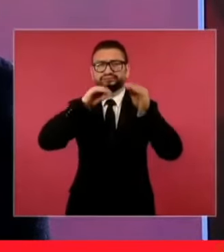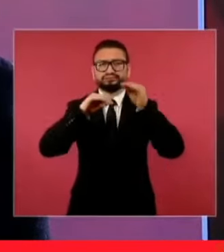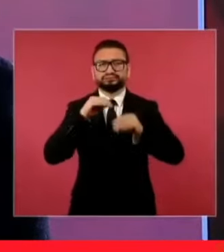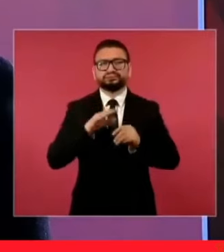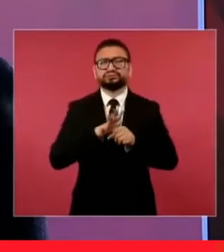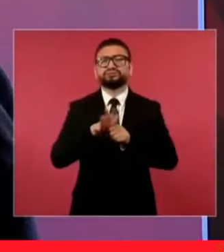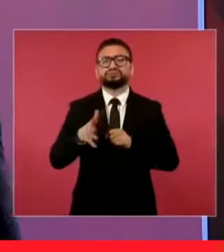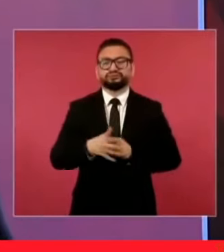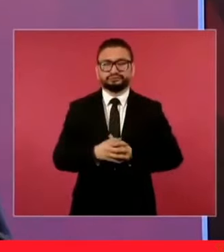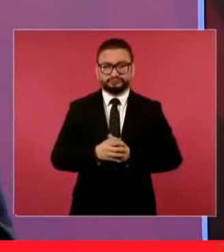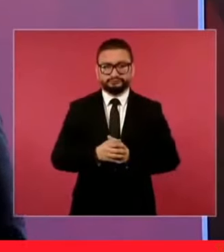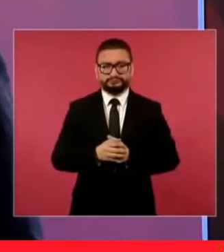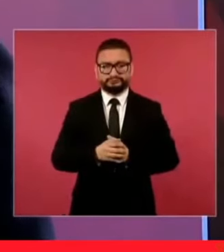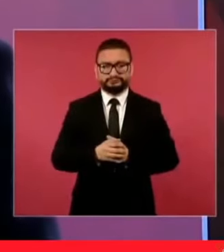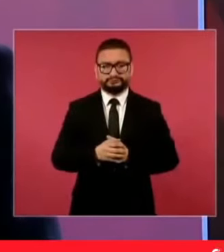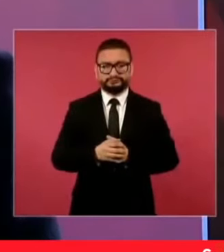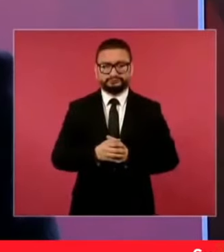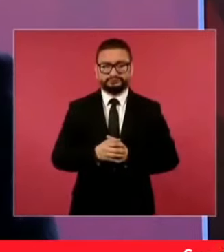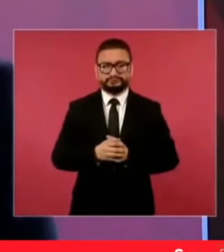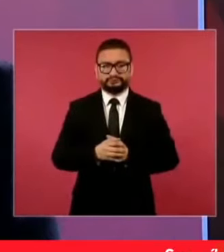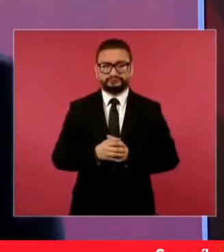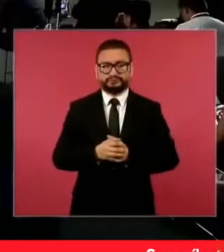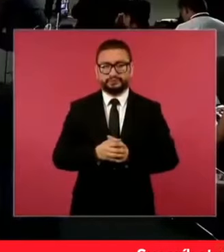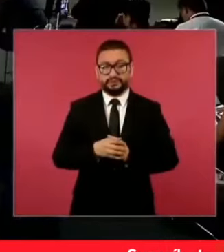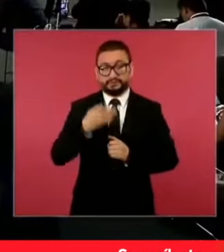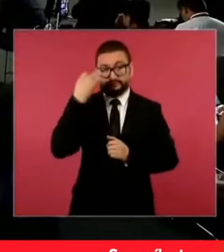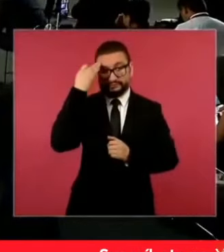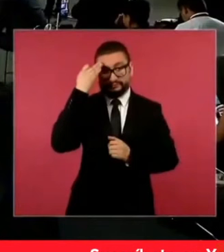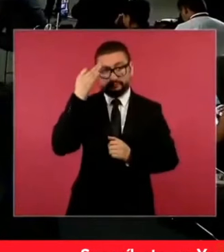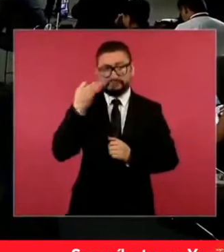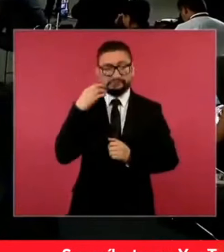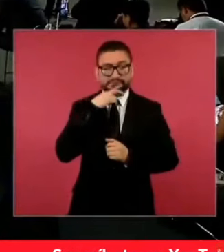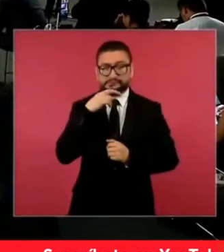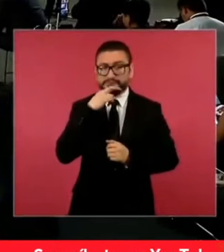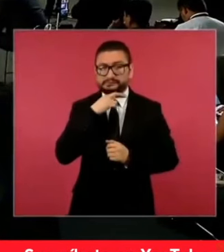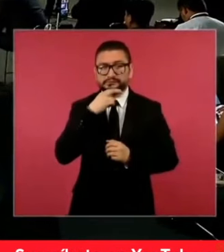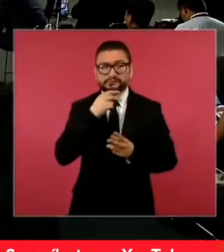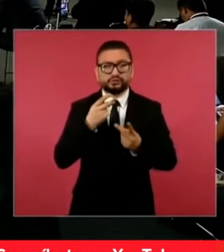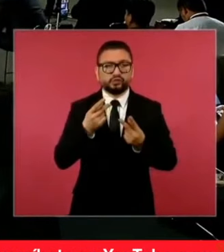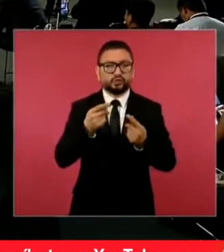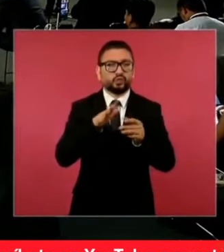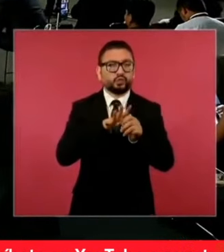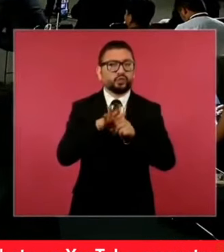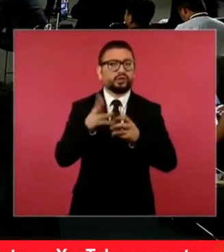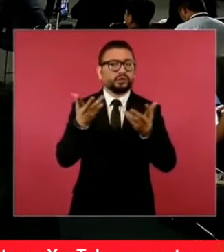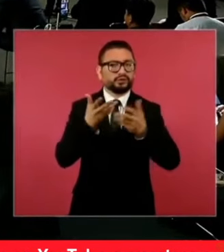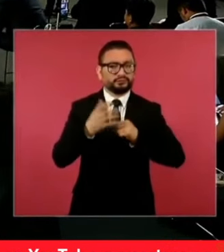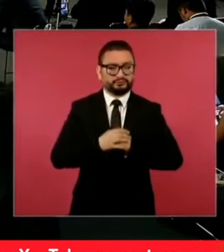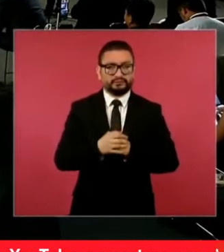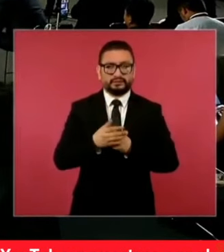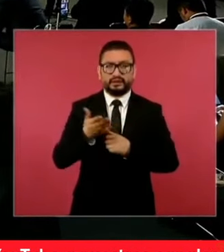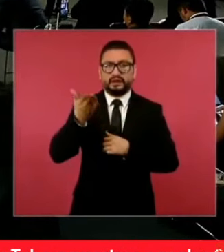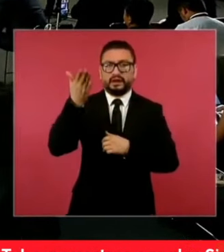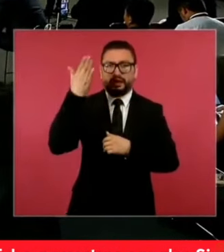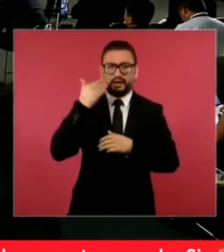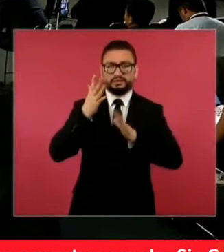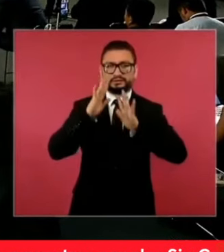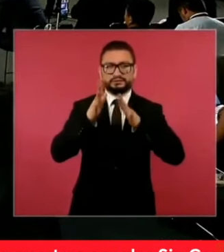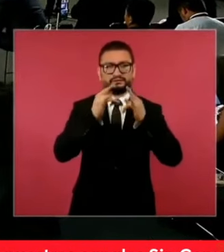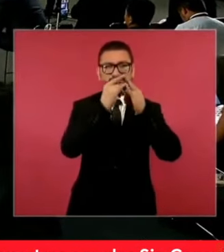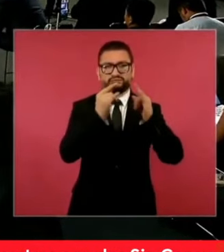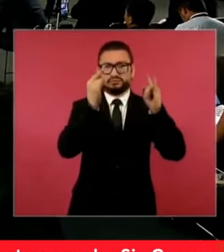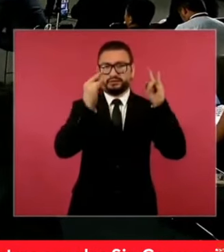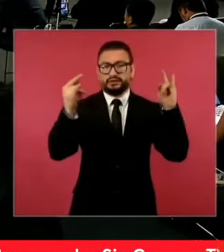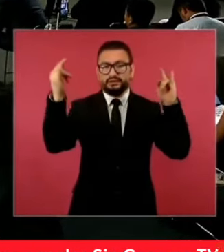gran despliegue y en el menor tiempo posible fue usar la infraestructura existente de la